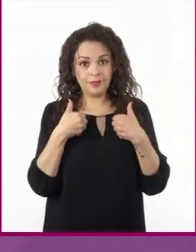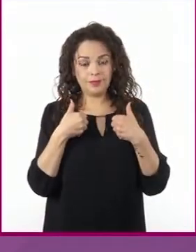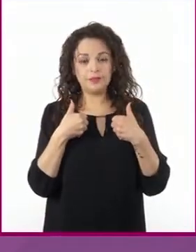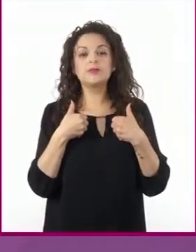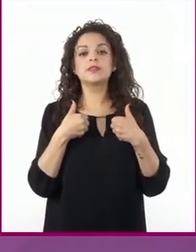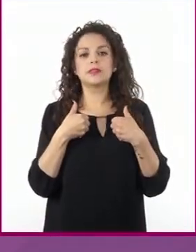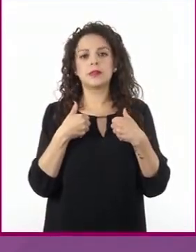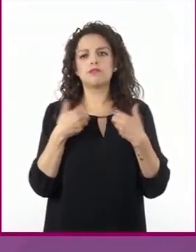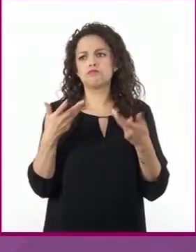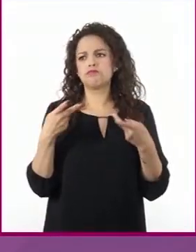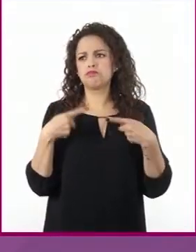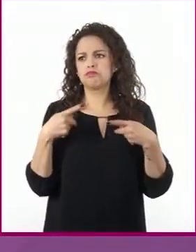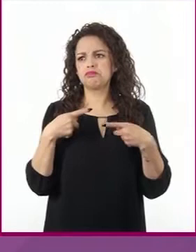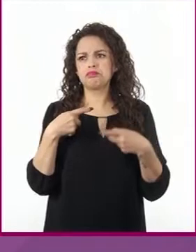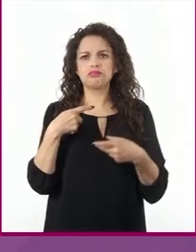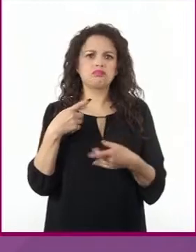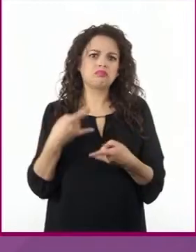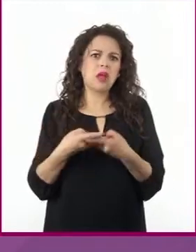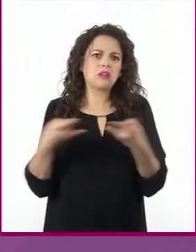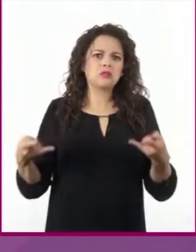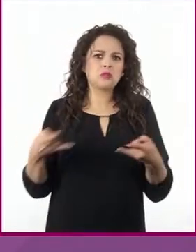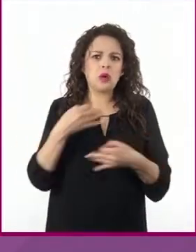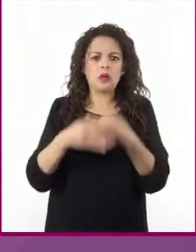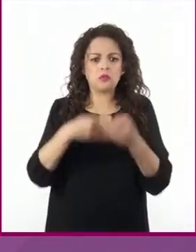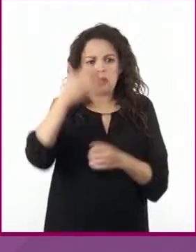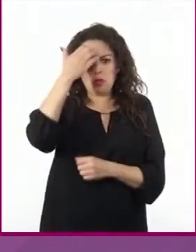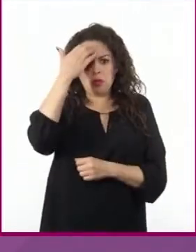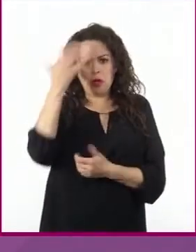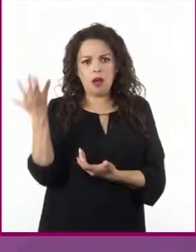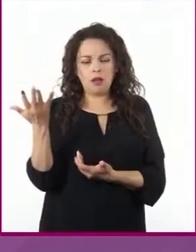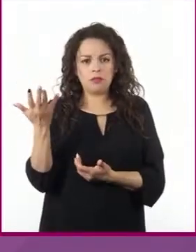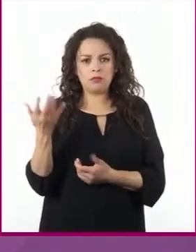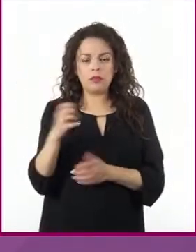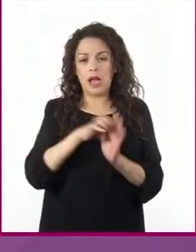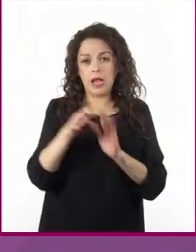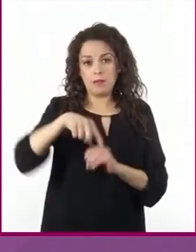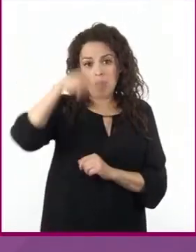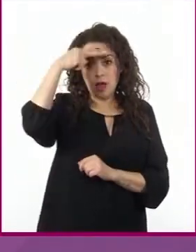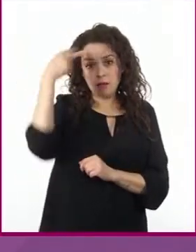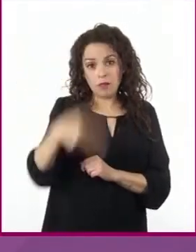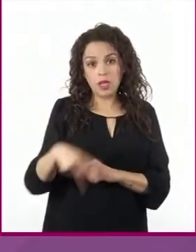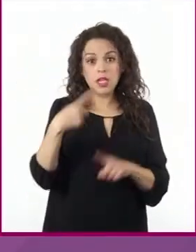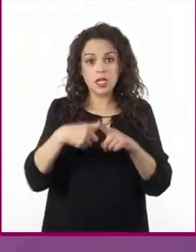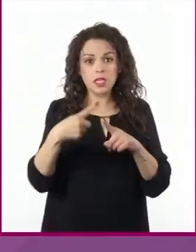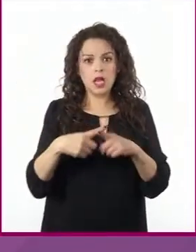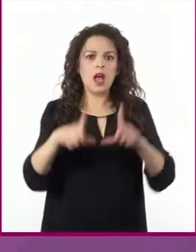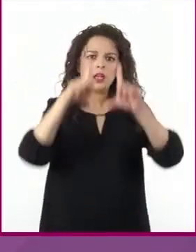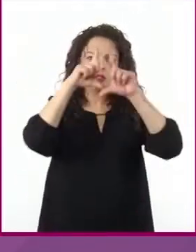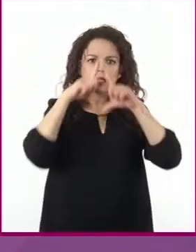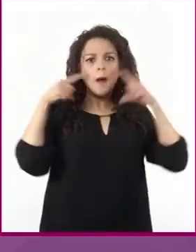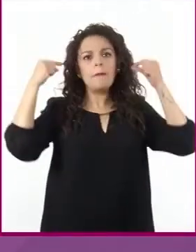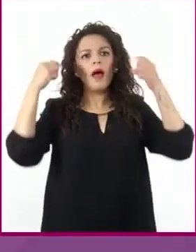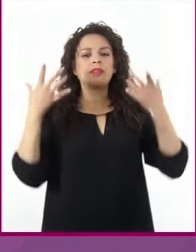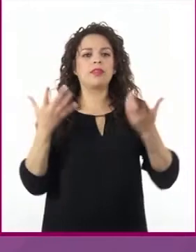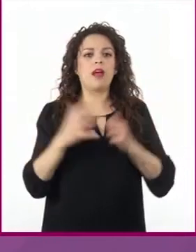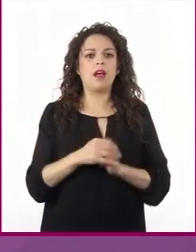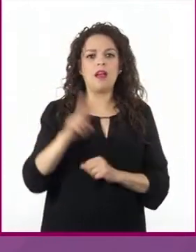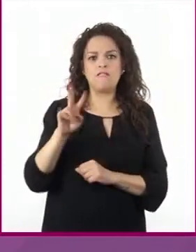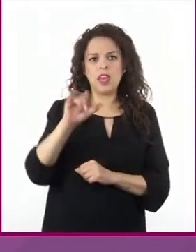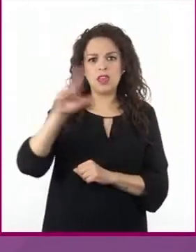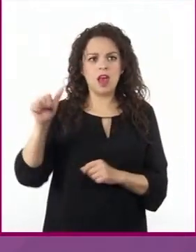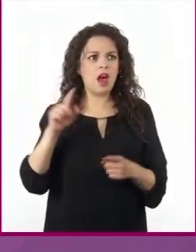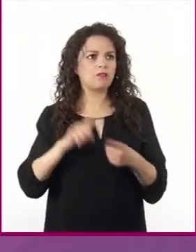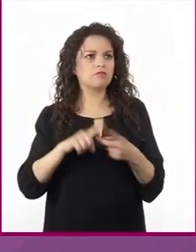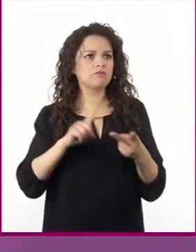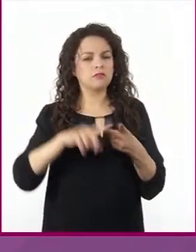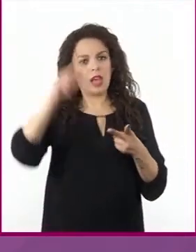personajes populares, históricos. Para México pudiera ser Zapata, Villa, Hidalgo, Juárez.